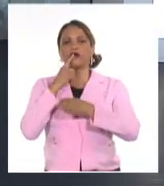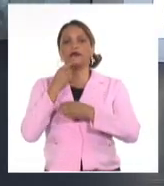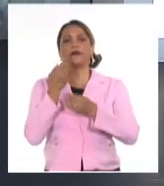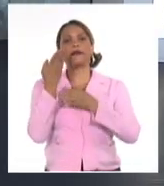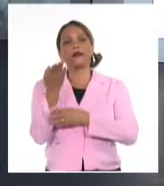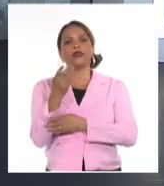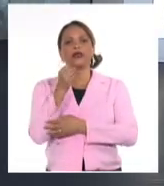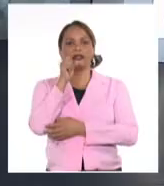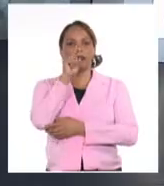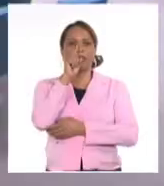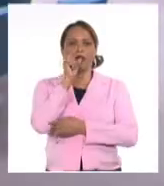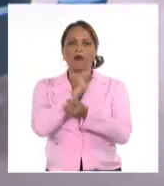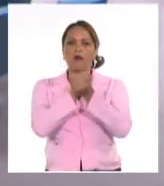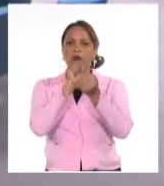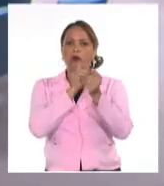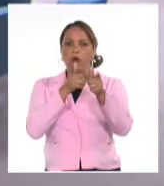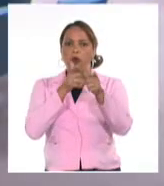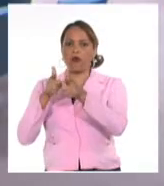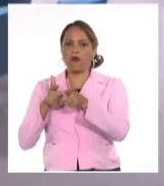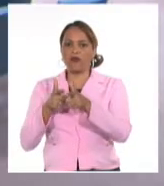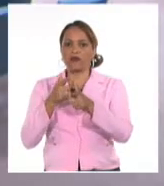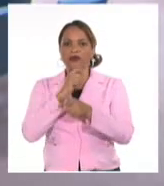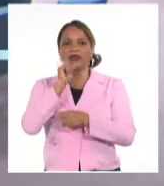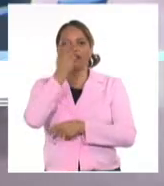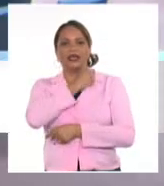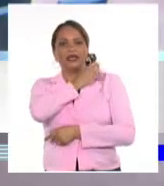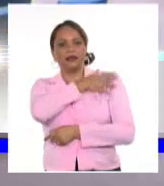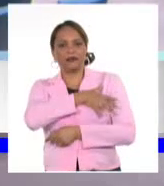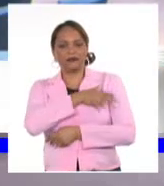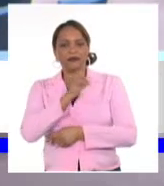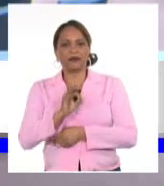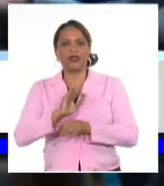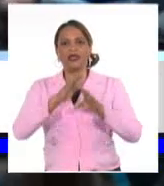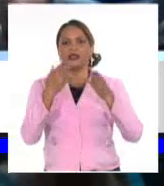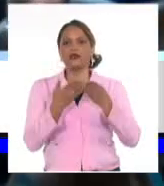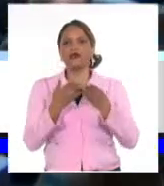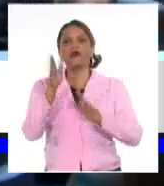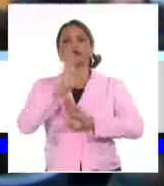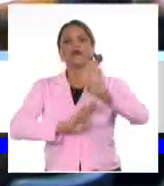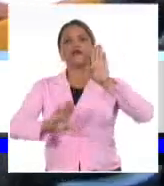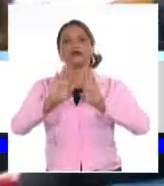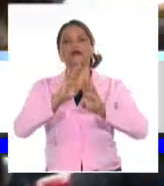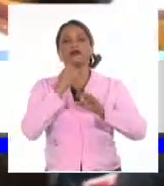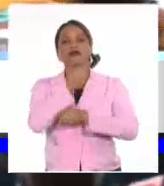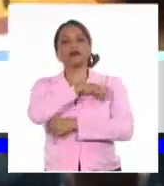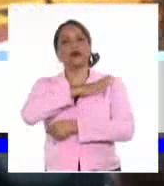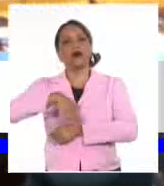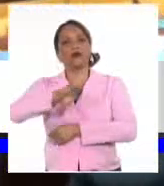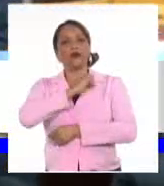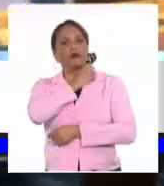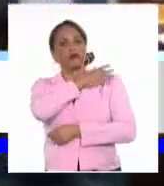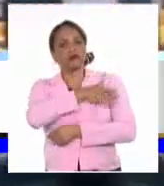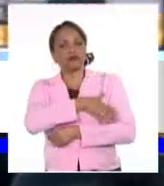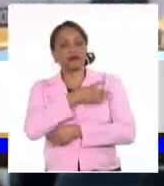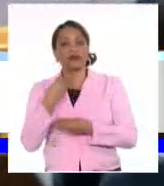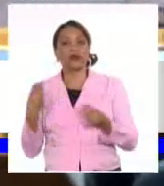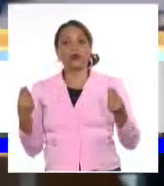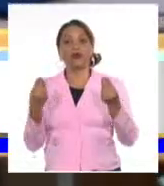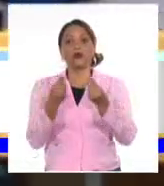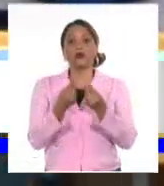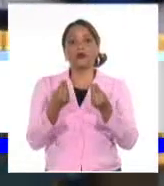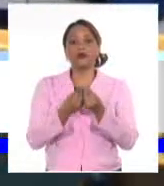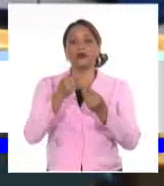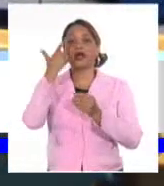Gaza, se lo decíamos en nuestros titulares. El proyecto de resolución en defensa del pueblo palestino se entrelaza con la invocación del